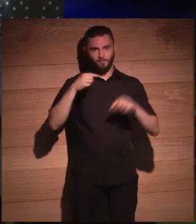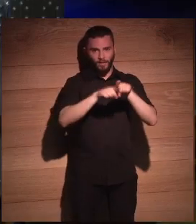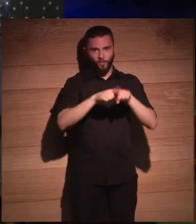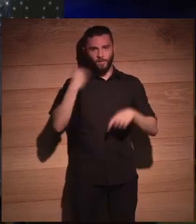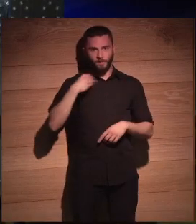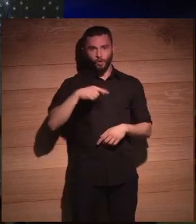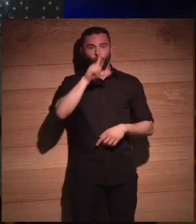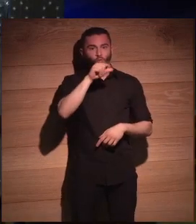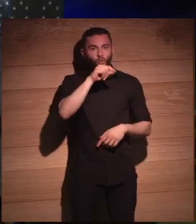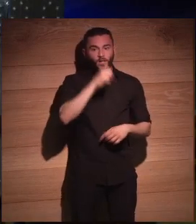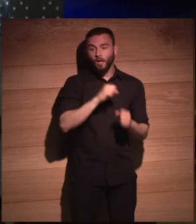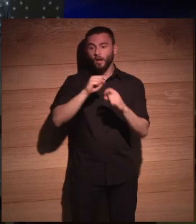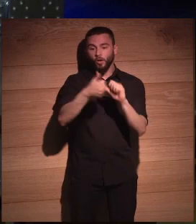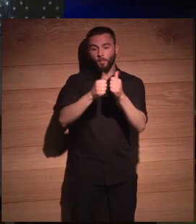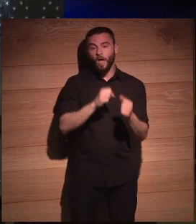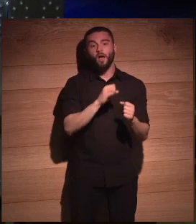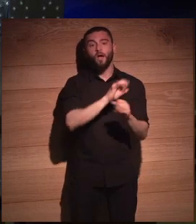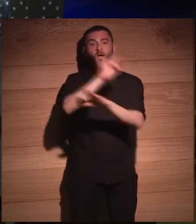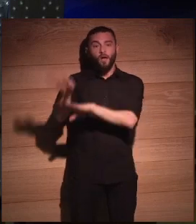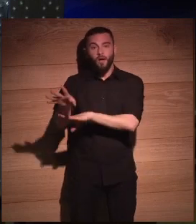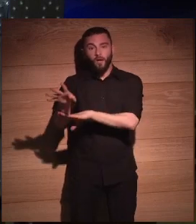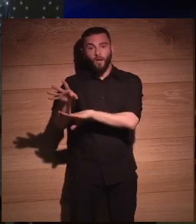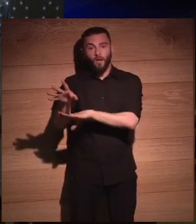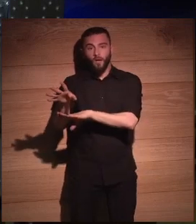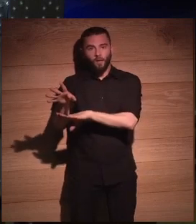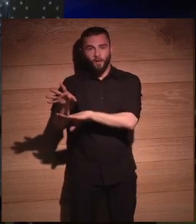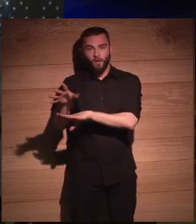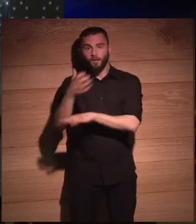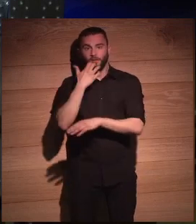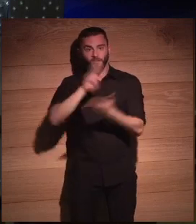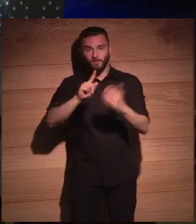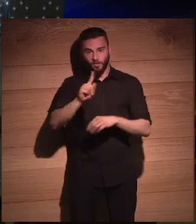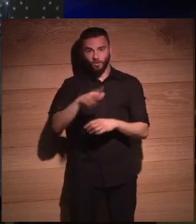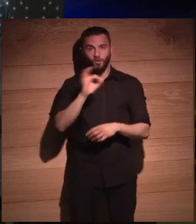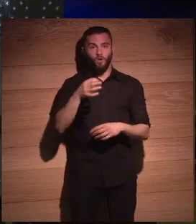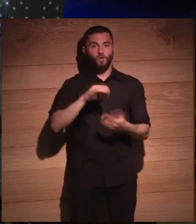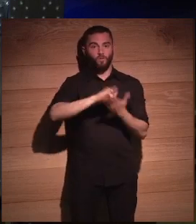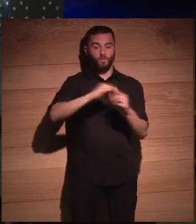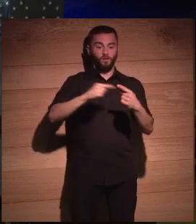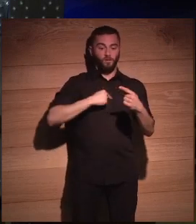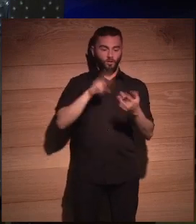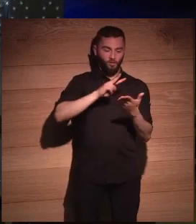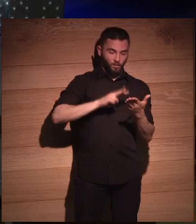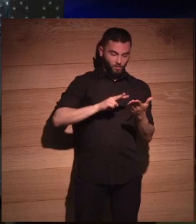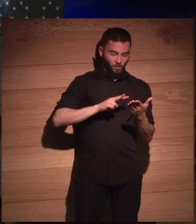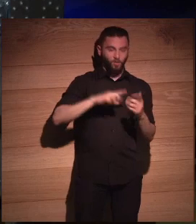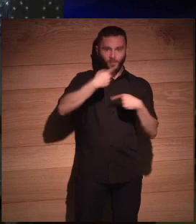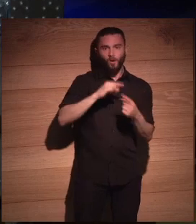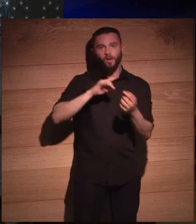leído, ¿vale? Comprueba si eso que te mandan por WhatsApp es cierto o no, antes de pasárselo a tu familiar. Yo soy gran